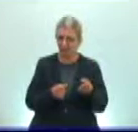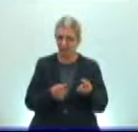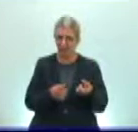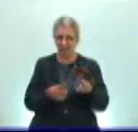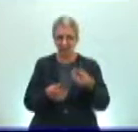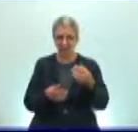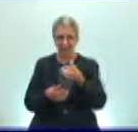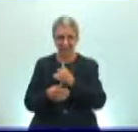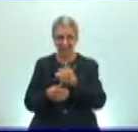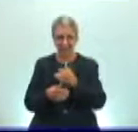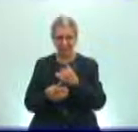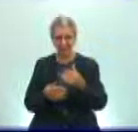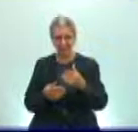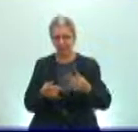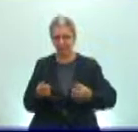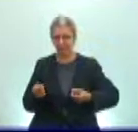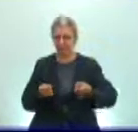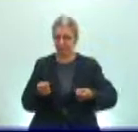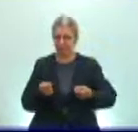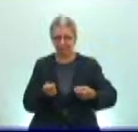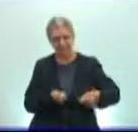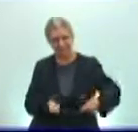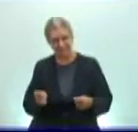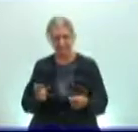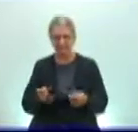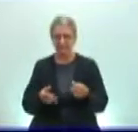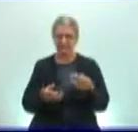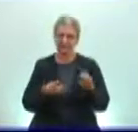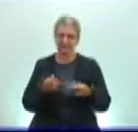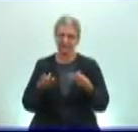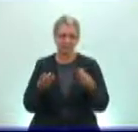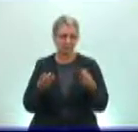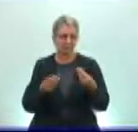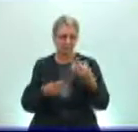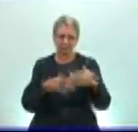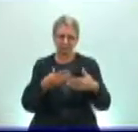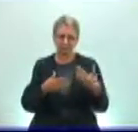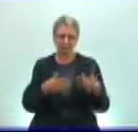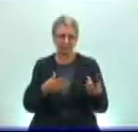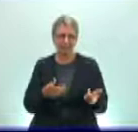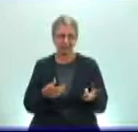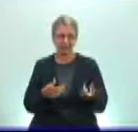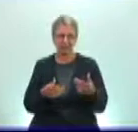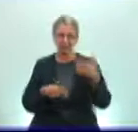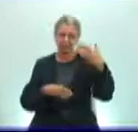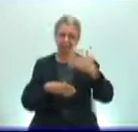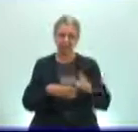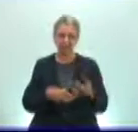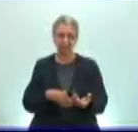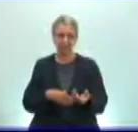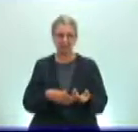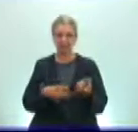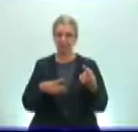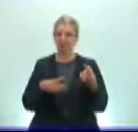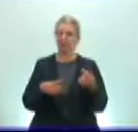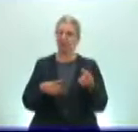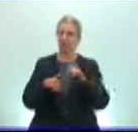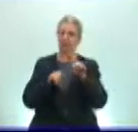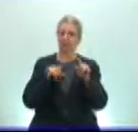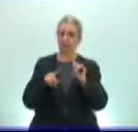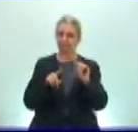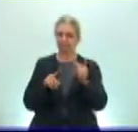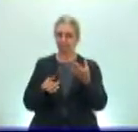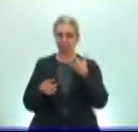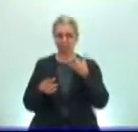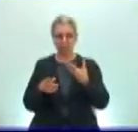bloqueada comercialmente. Pero ¿cómo fue posible que en un periodo de tiempo relativamente corto la URSS